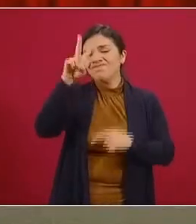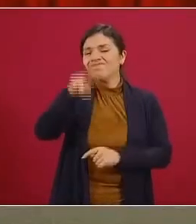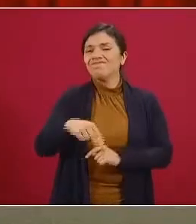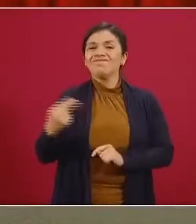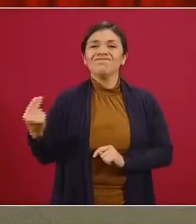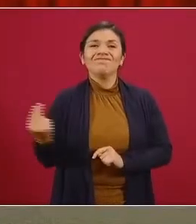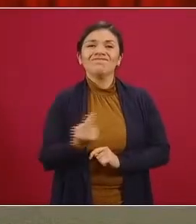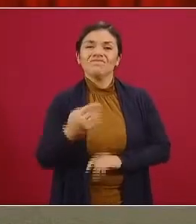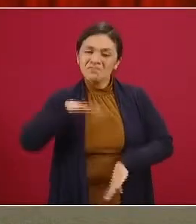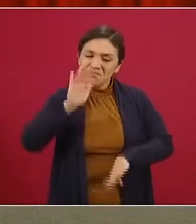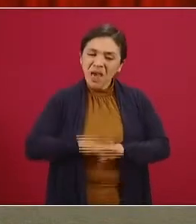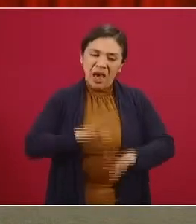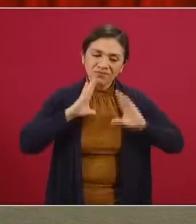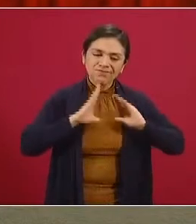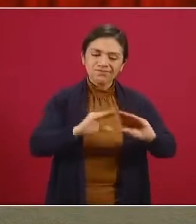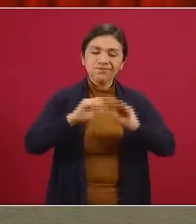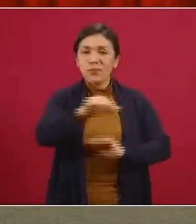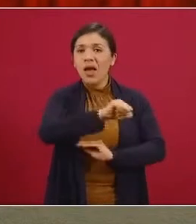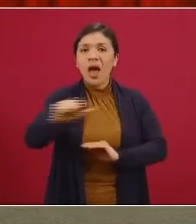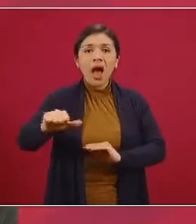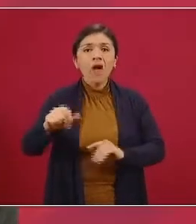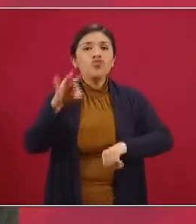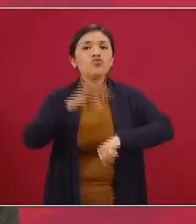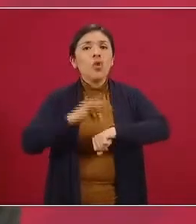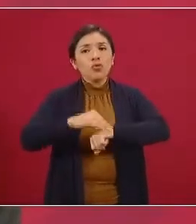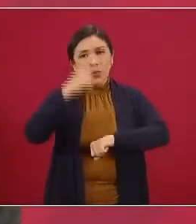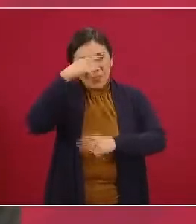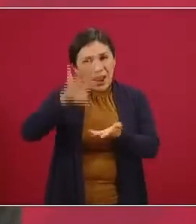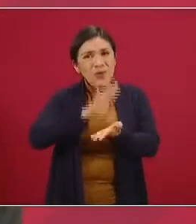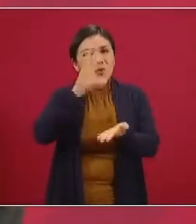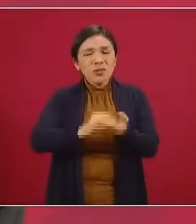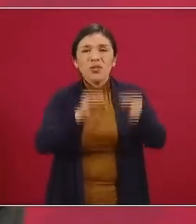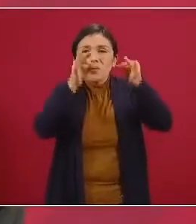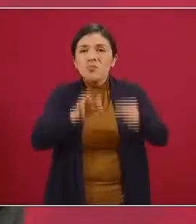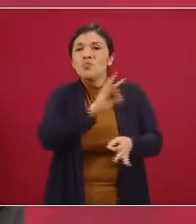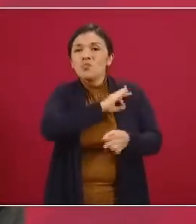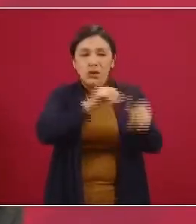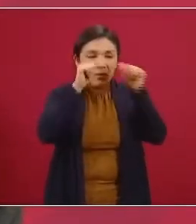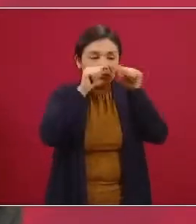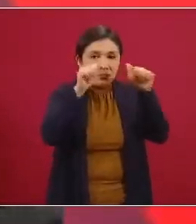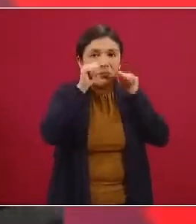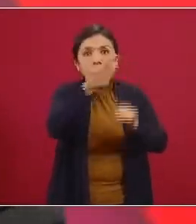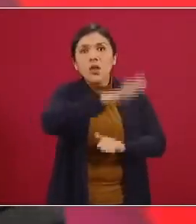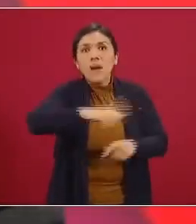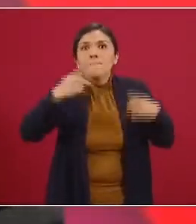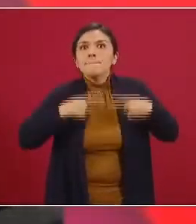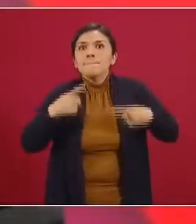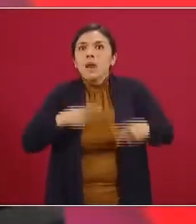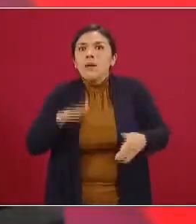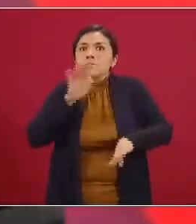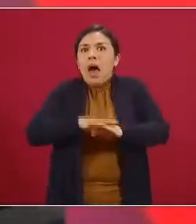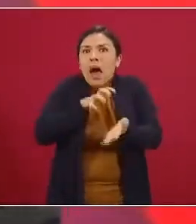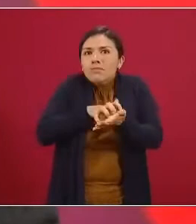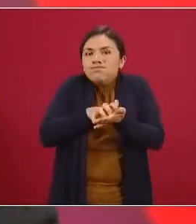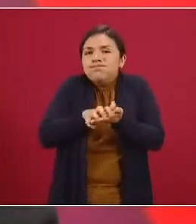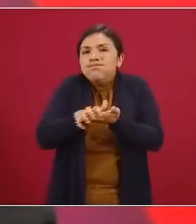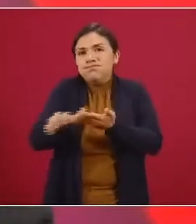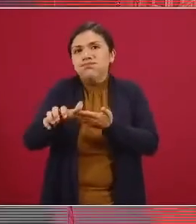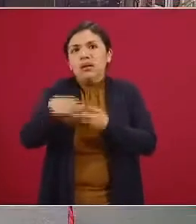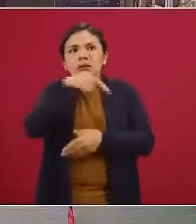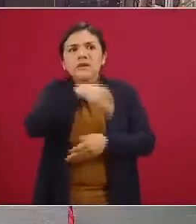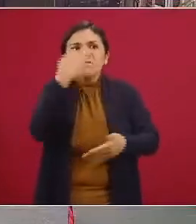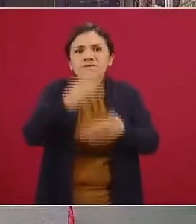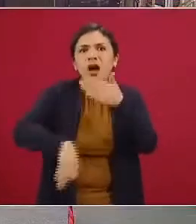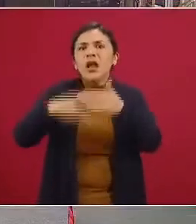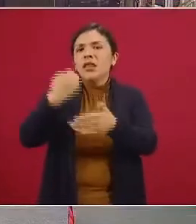indispensable formar más profesionales para cubrir las necesidades de la población que tiene importantes